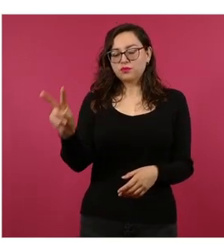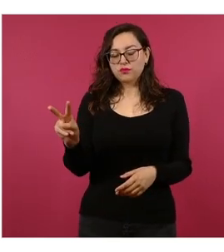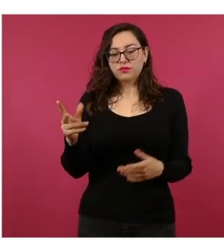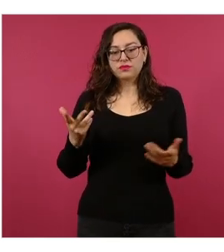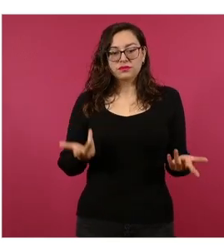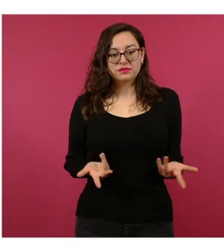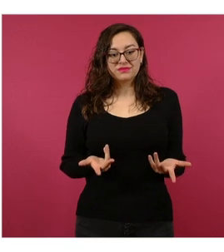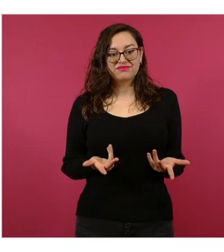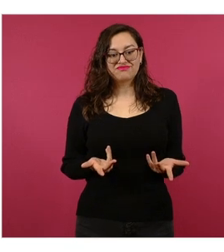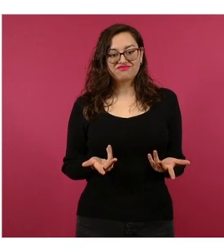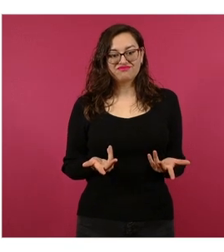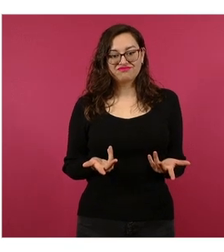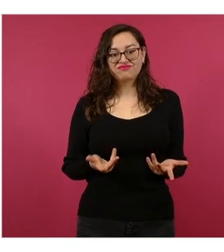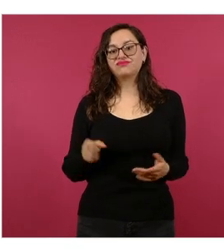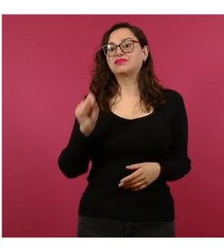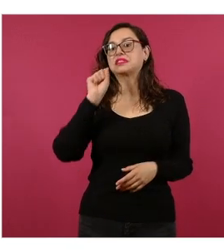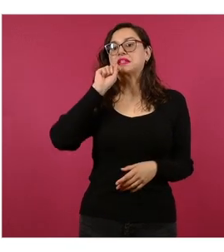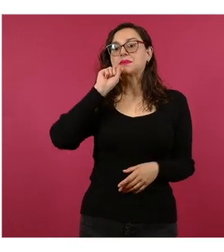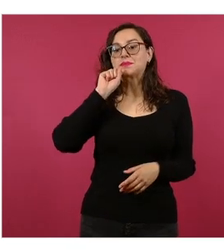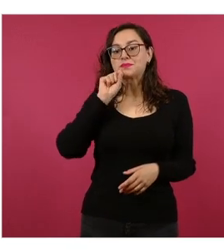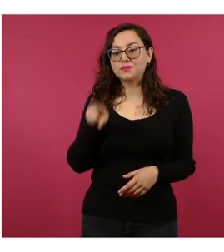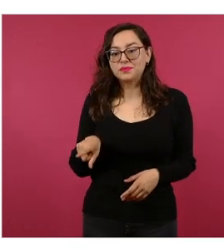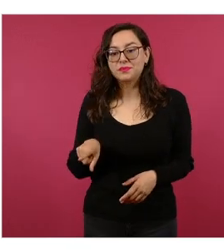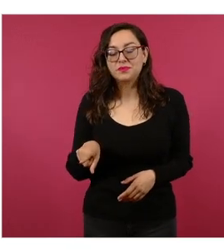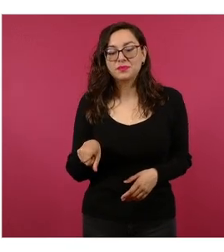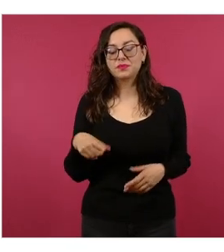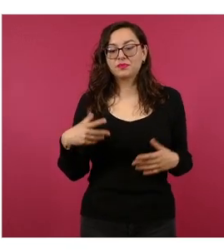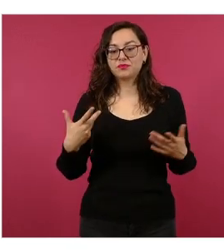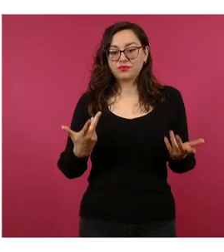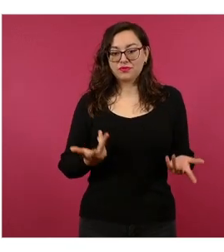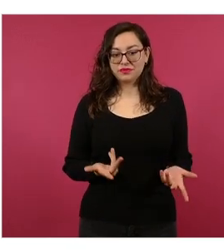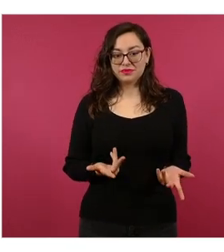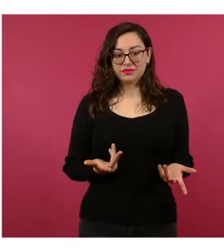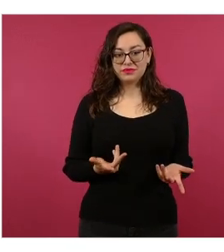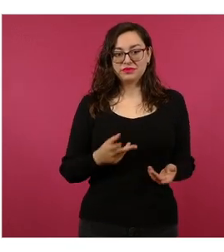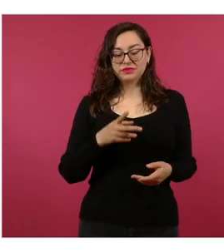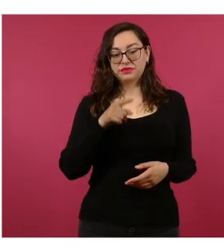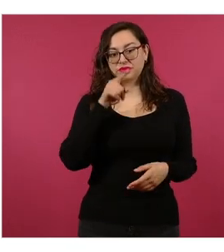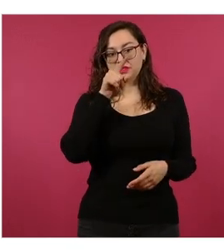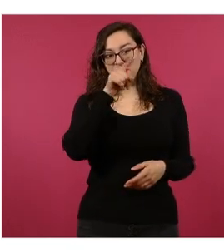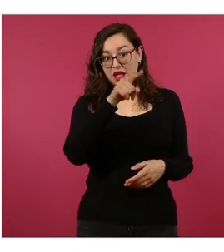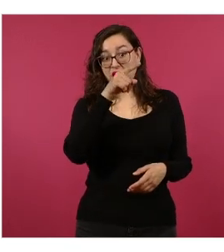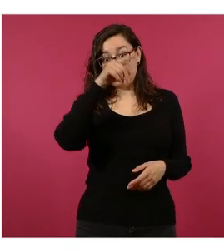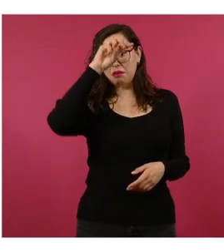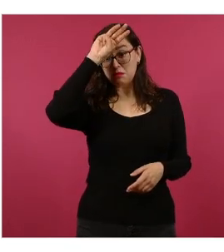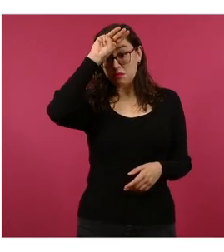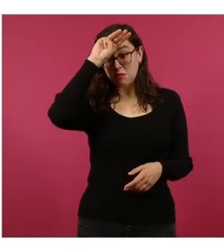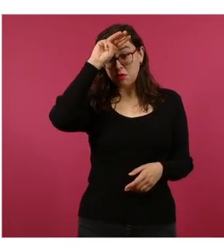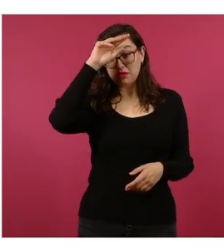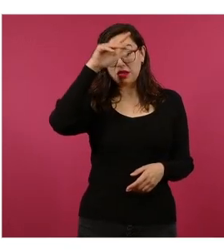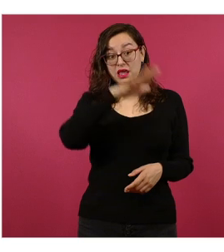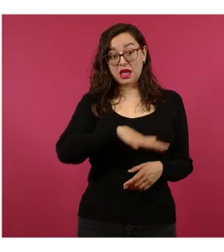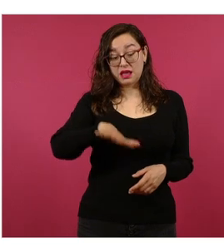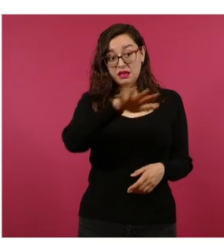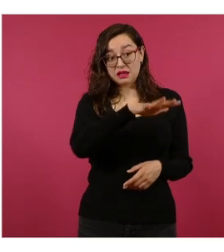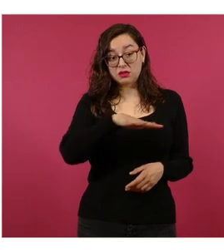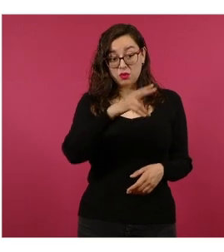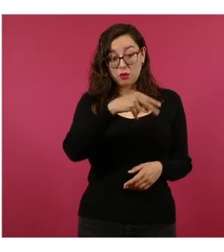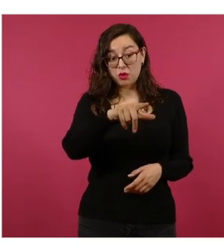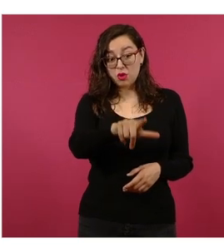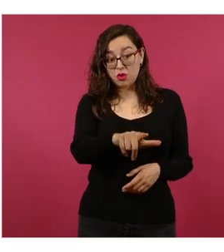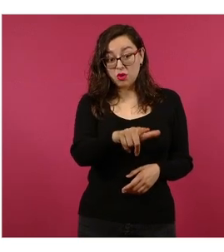Guadalupe, la misma gasolina, la regular, únicamente en 22 pesos con 79